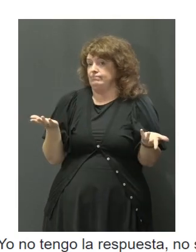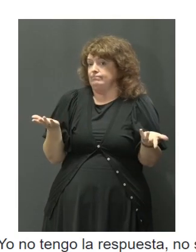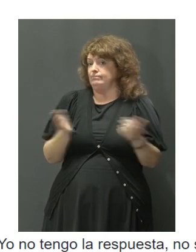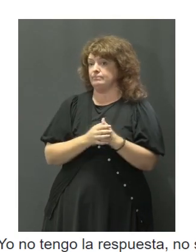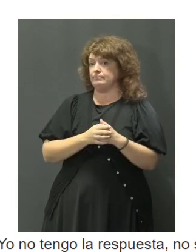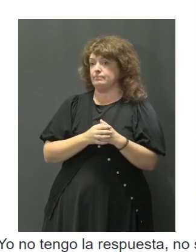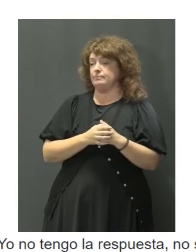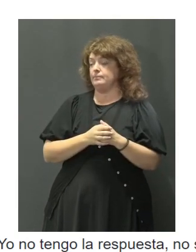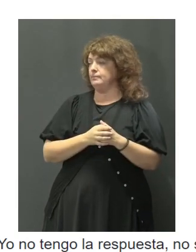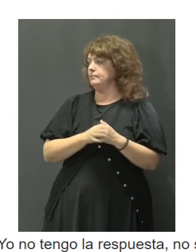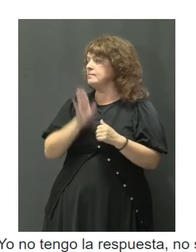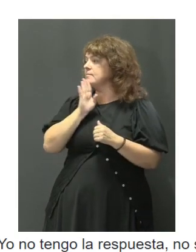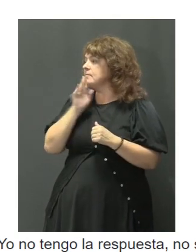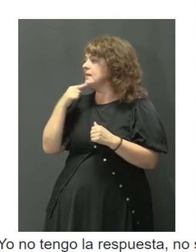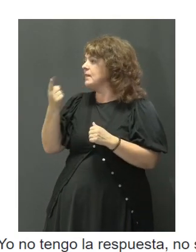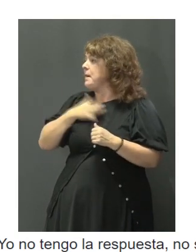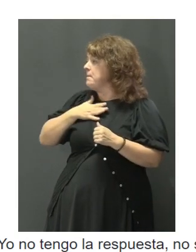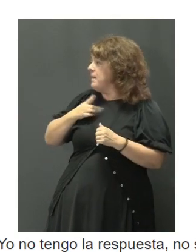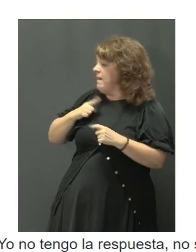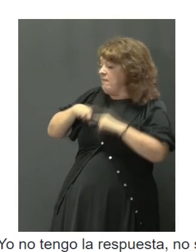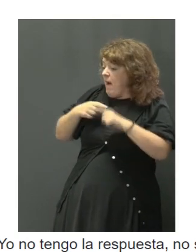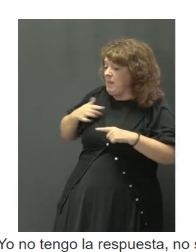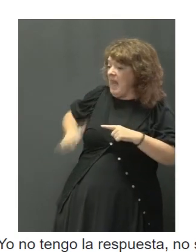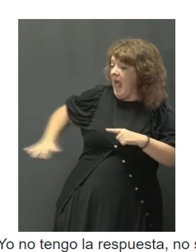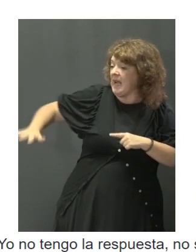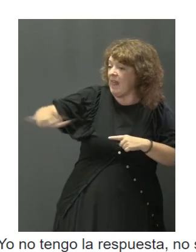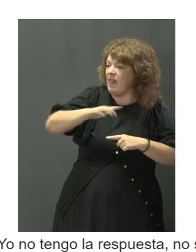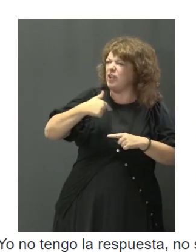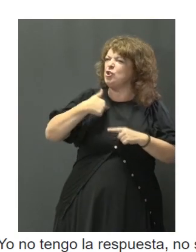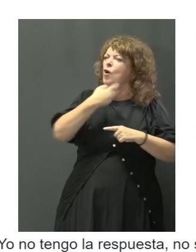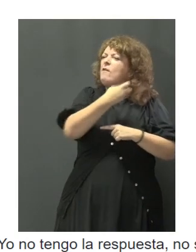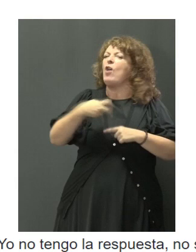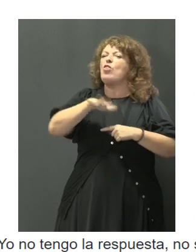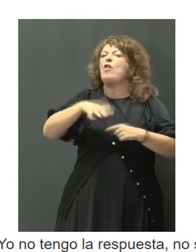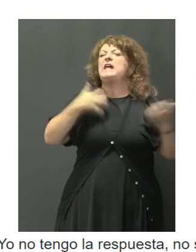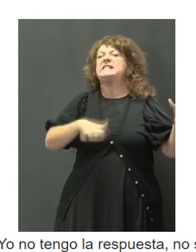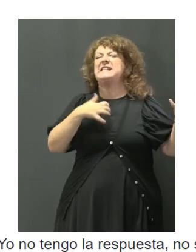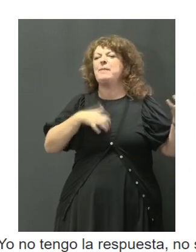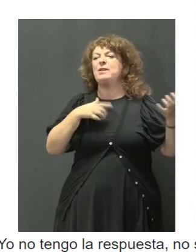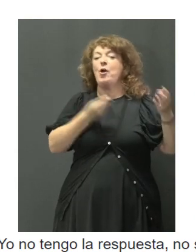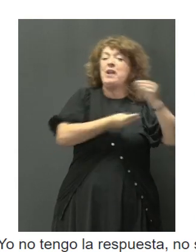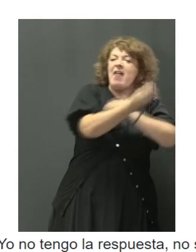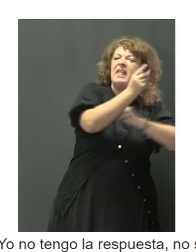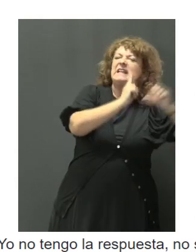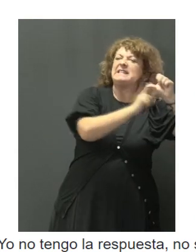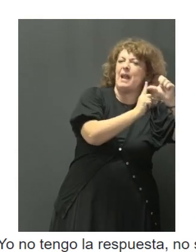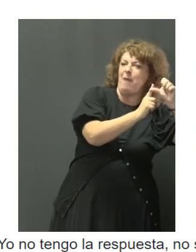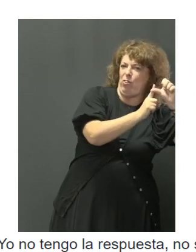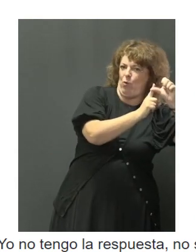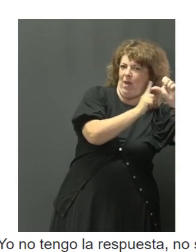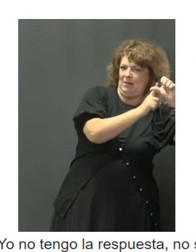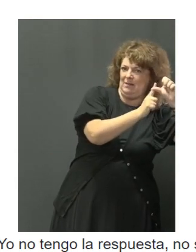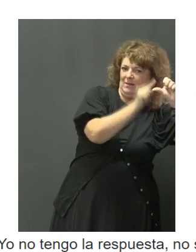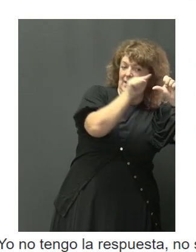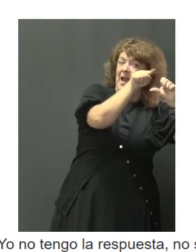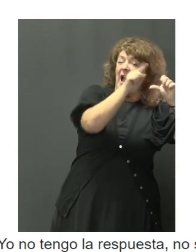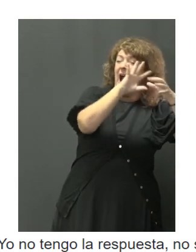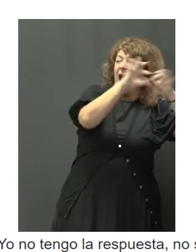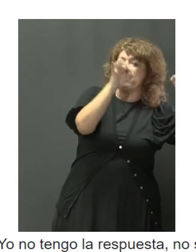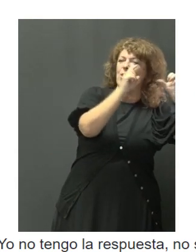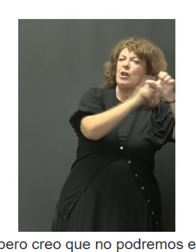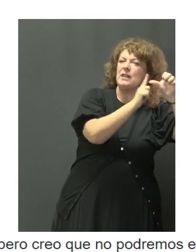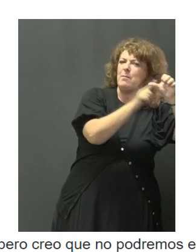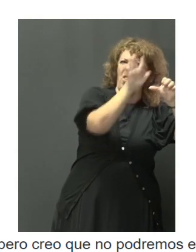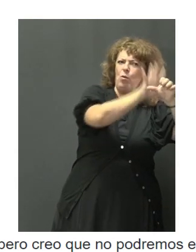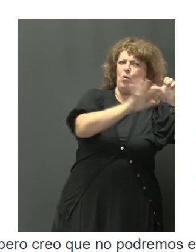la pregunta que comentabas, por lo menos en mi familia alrededor, yo, bueno, vengo de Sevilla, soy extremeño de familia, mis amigos, tengo muchos amigos en Extremadura también